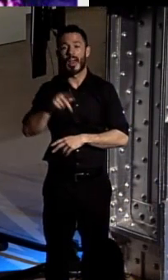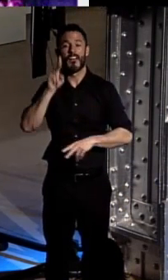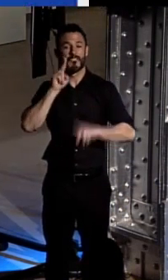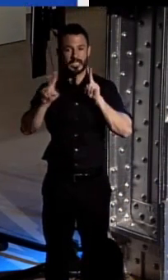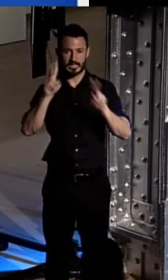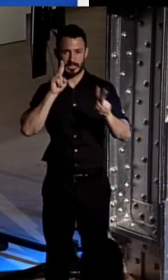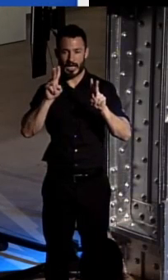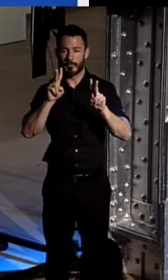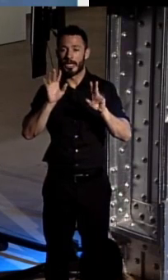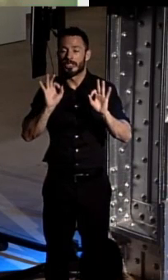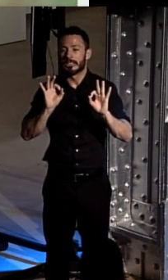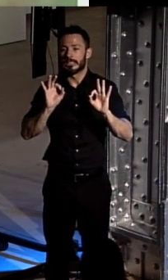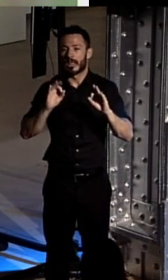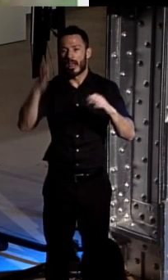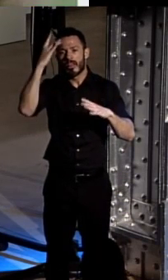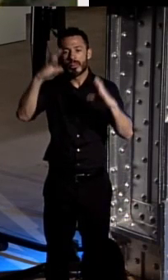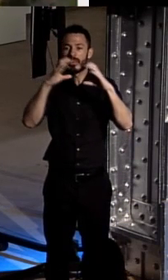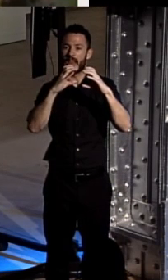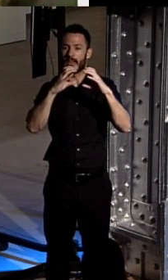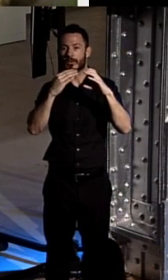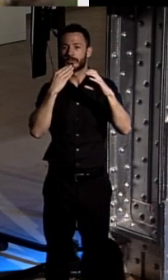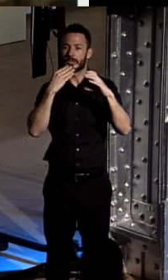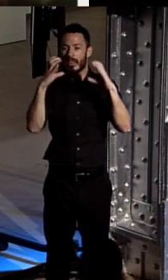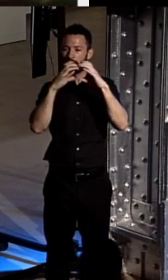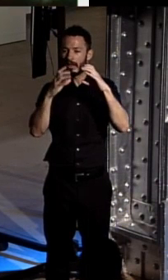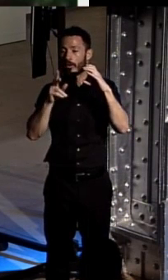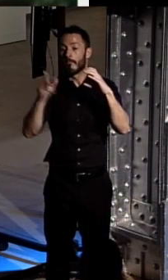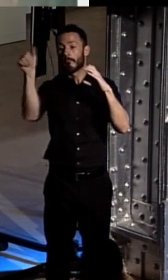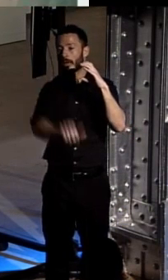observando solamente el cerebro de una persona que está viendo esa película. Este es, para mí,